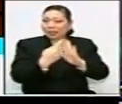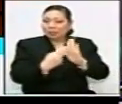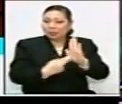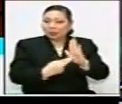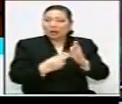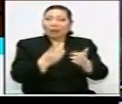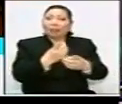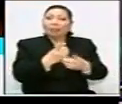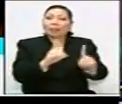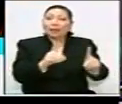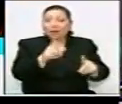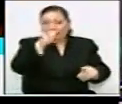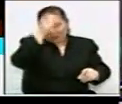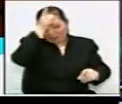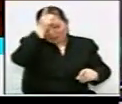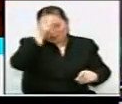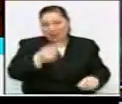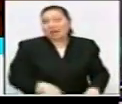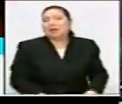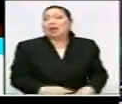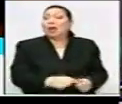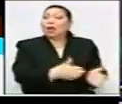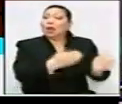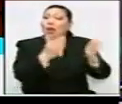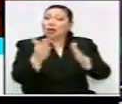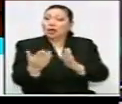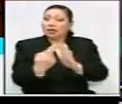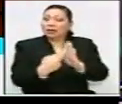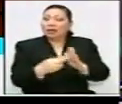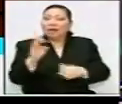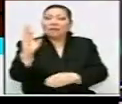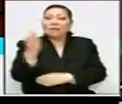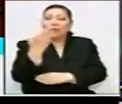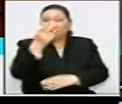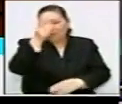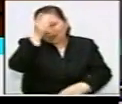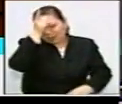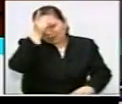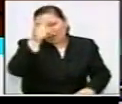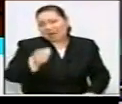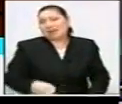República Democrática Alemana. La otra parte, República Federal Alemana.